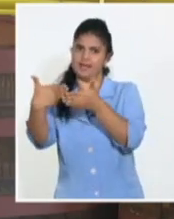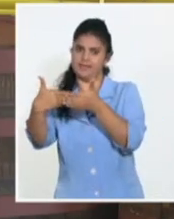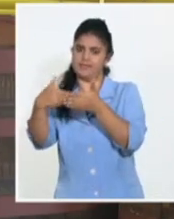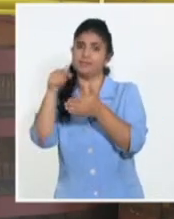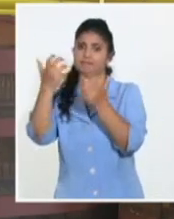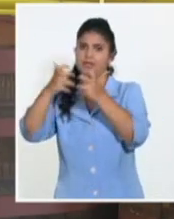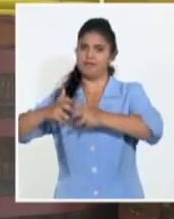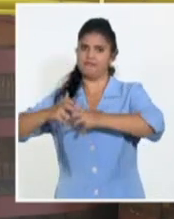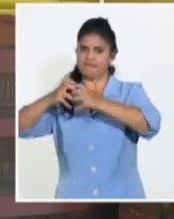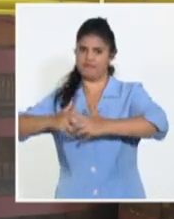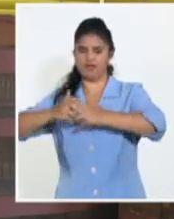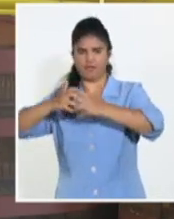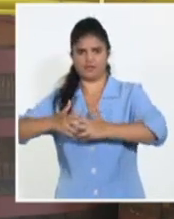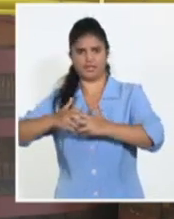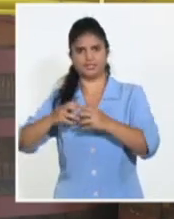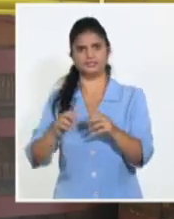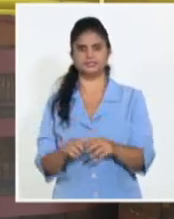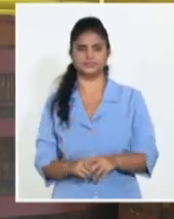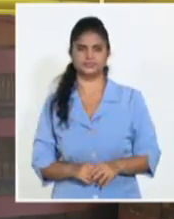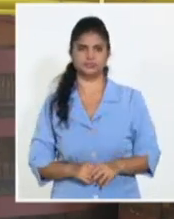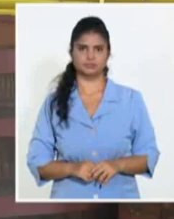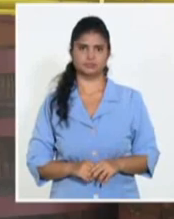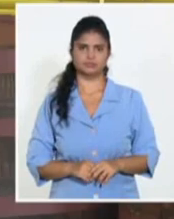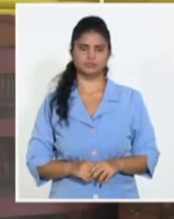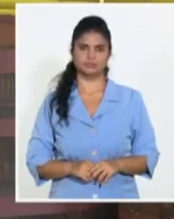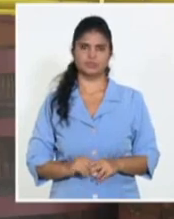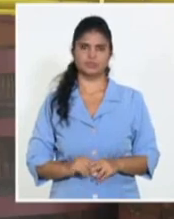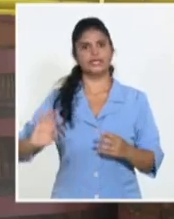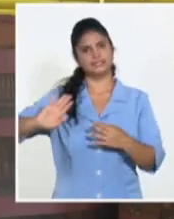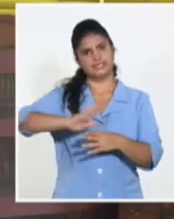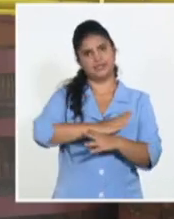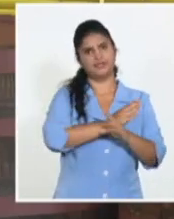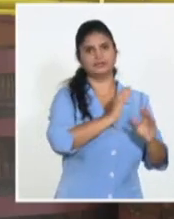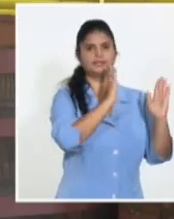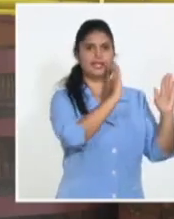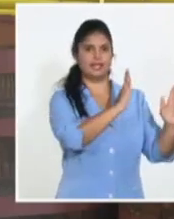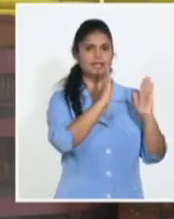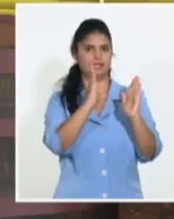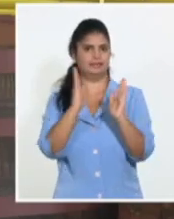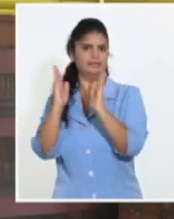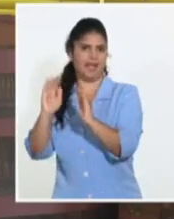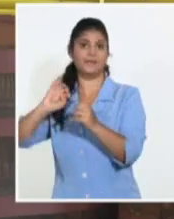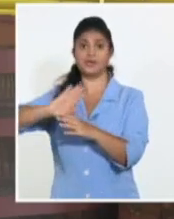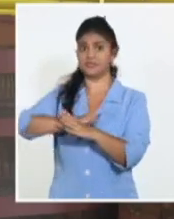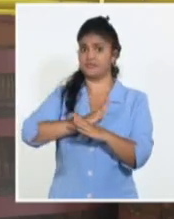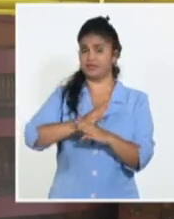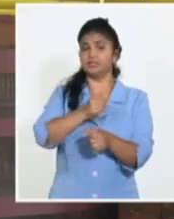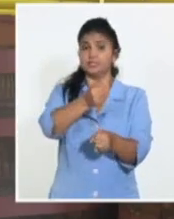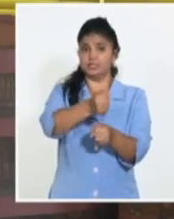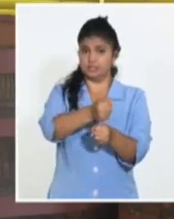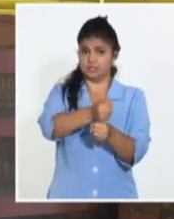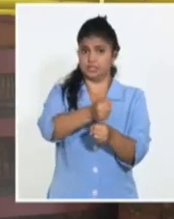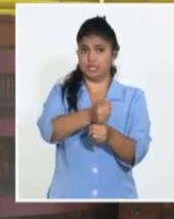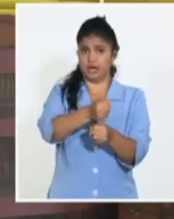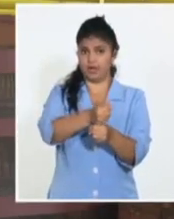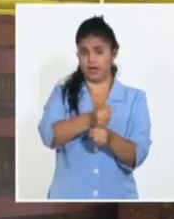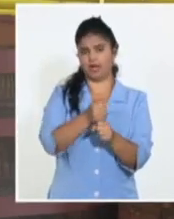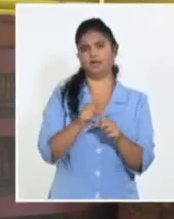tiene varias etapas o escalas donde trabaja, es decir, desde los